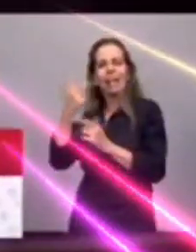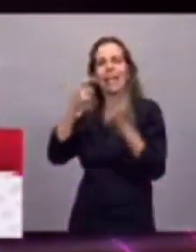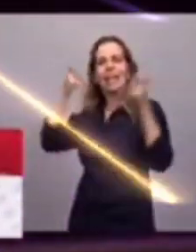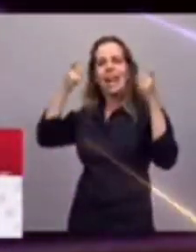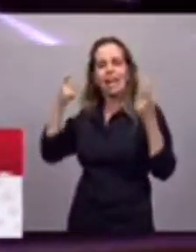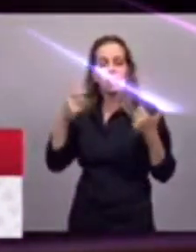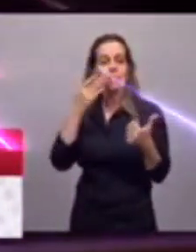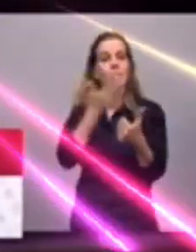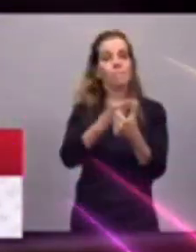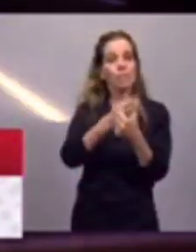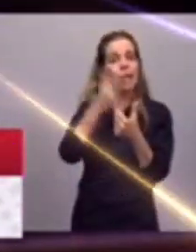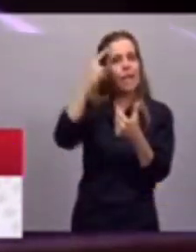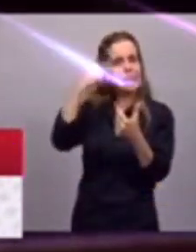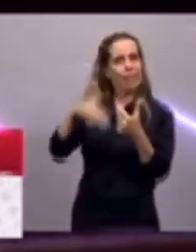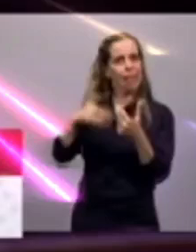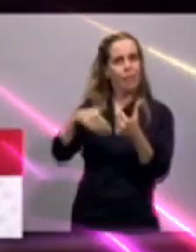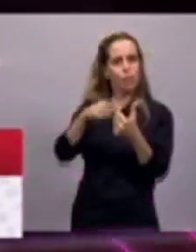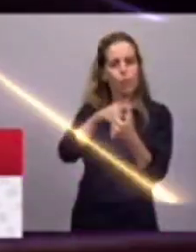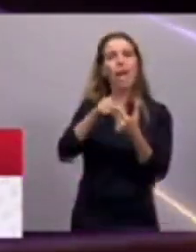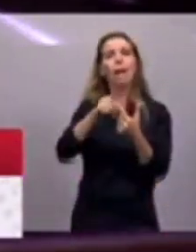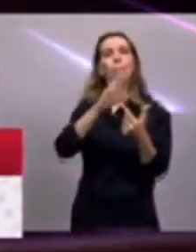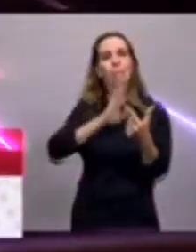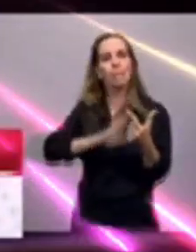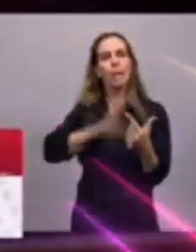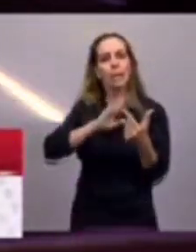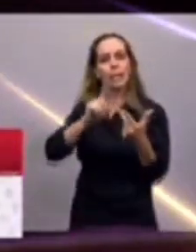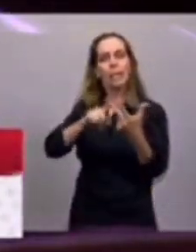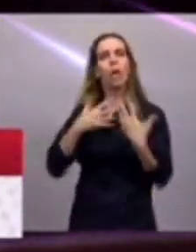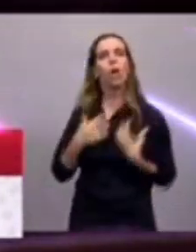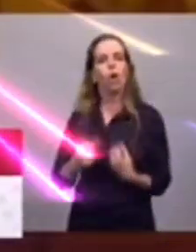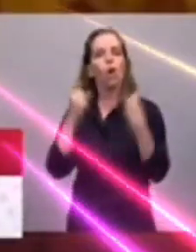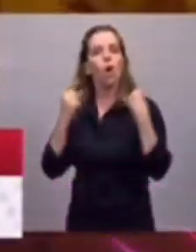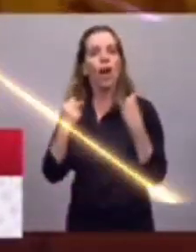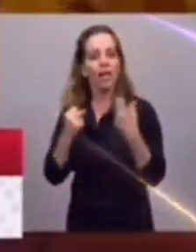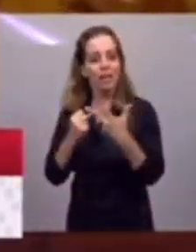Salomón: sabiduría, templanza y coraje.